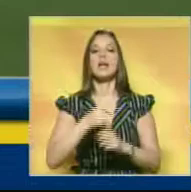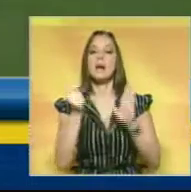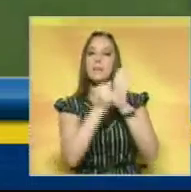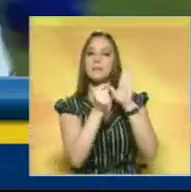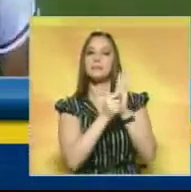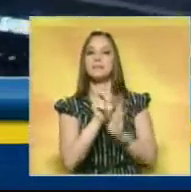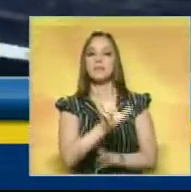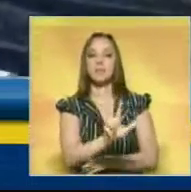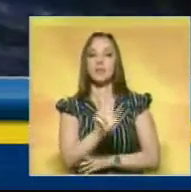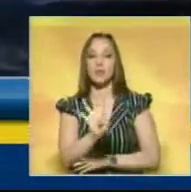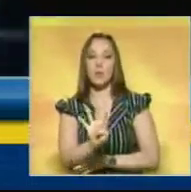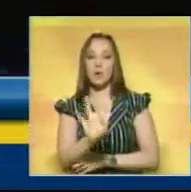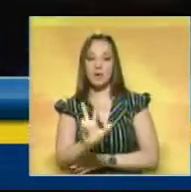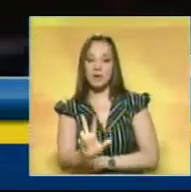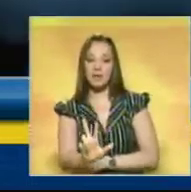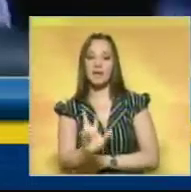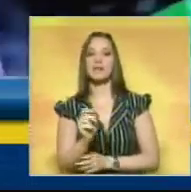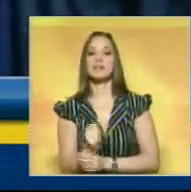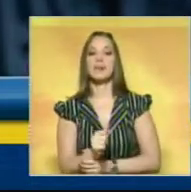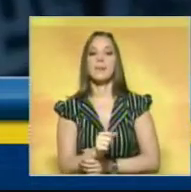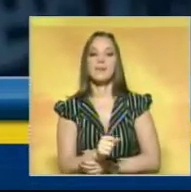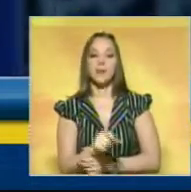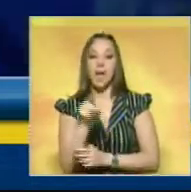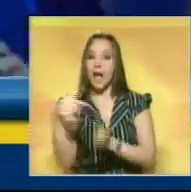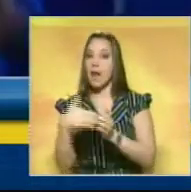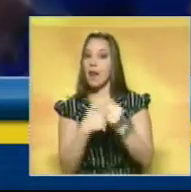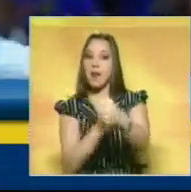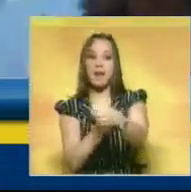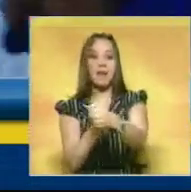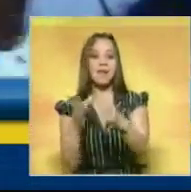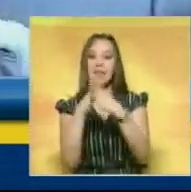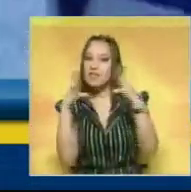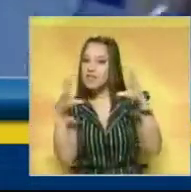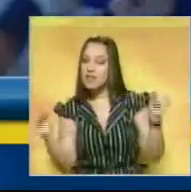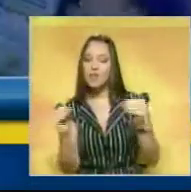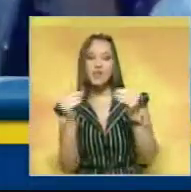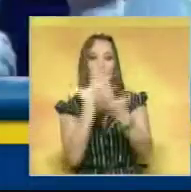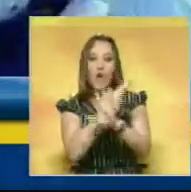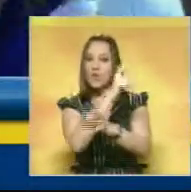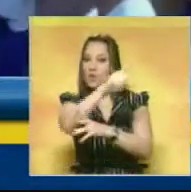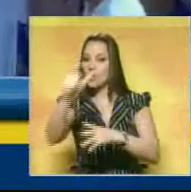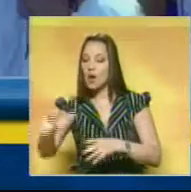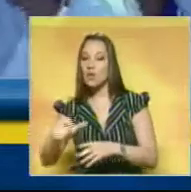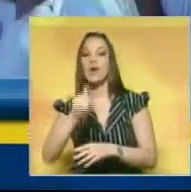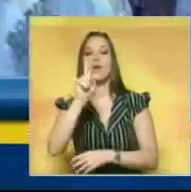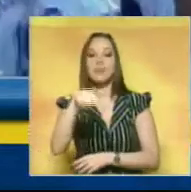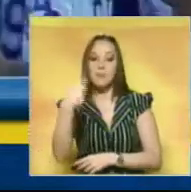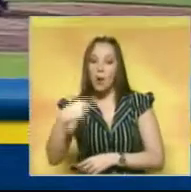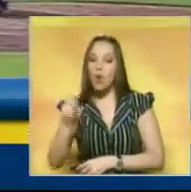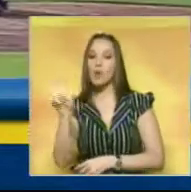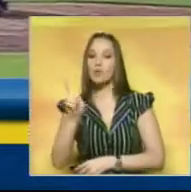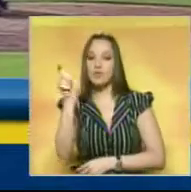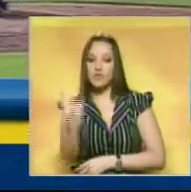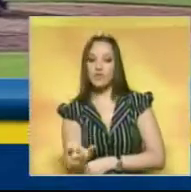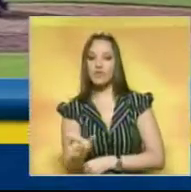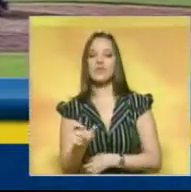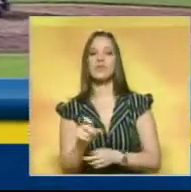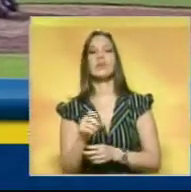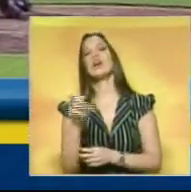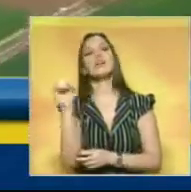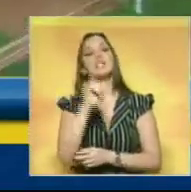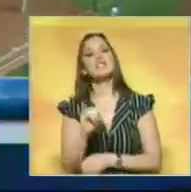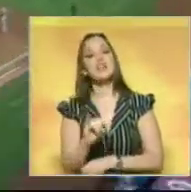de 343, el líder de todas las Grandes Ligas. Además, Elvis Andrus se fue de 5-1 con una remolcada. Luis Sardiñas batió